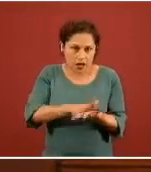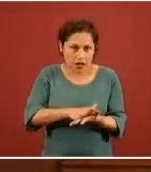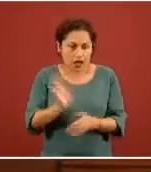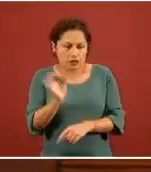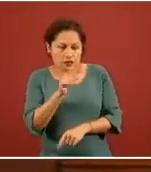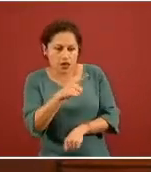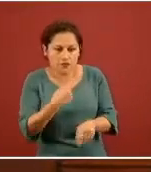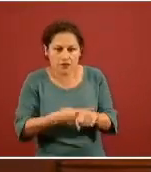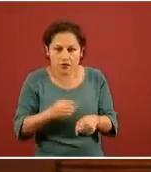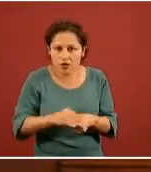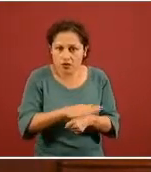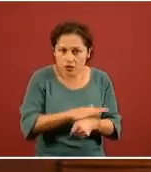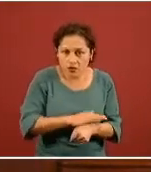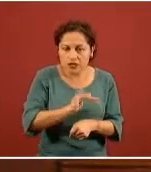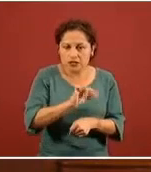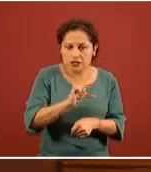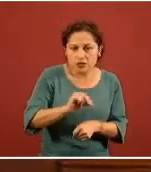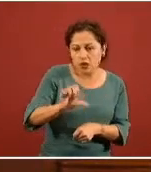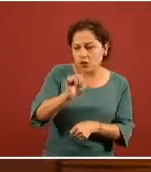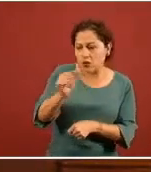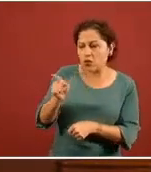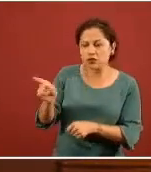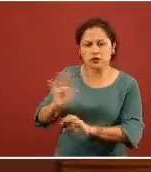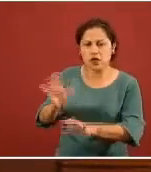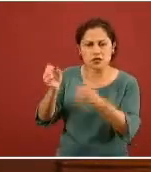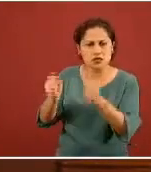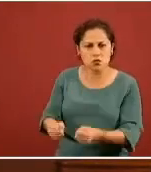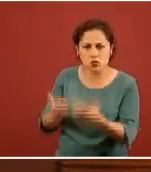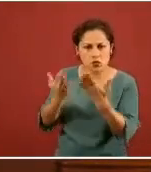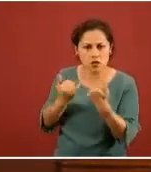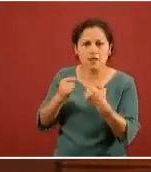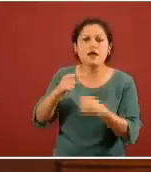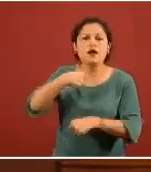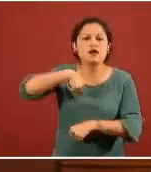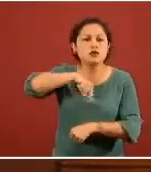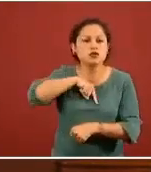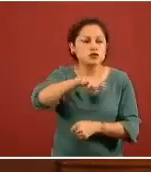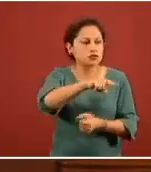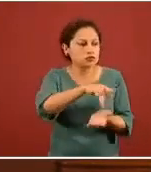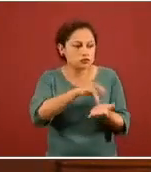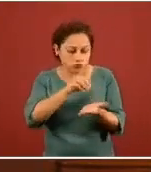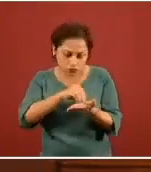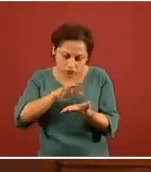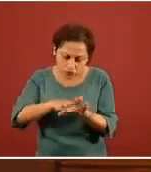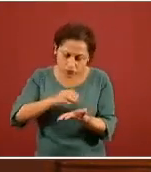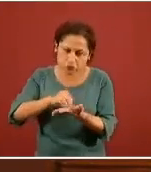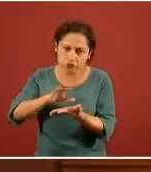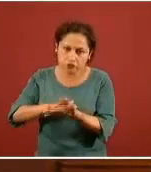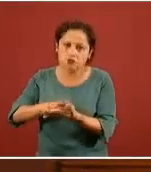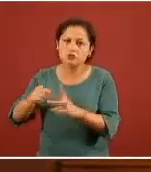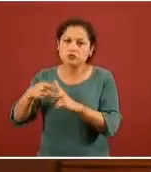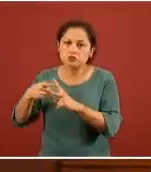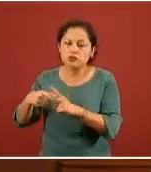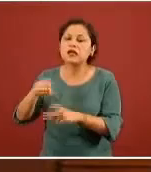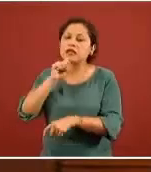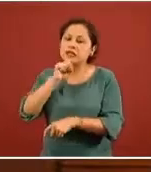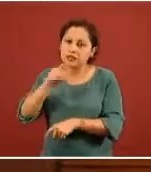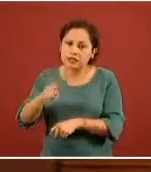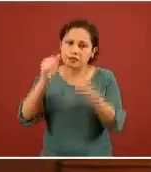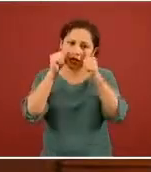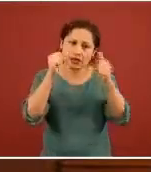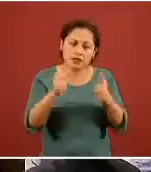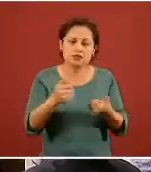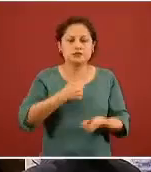o confirmados de coronavirus en mujeres embarazadas y en los desafortunados casos de muerte materna.